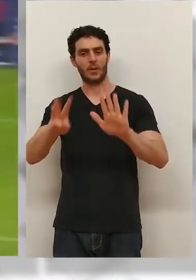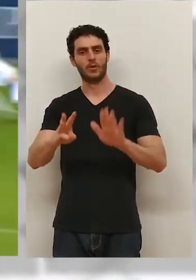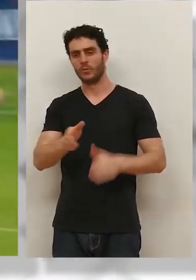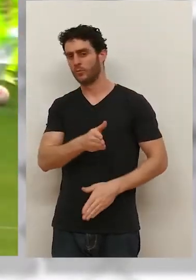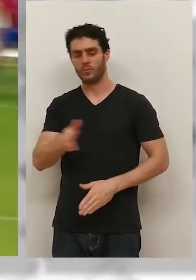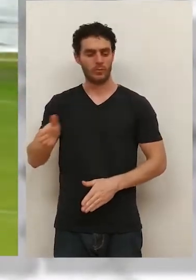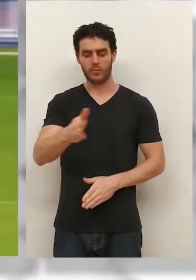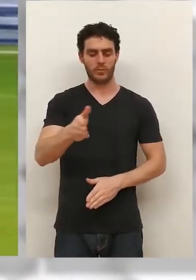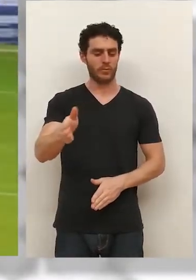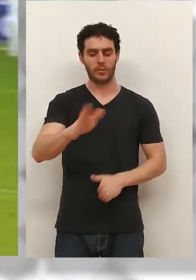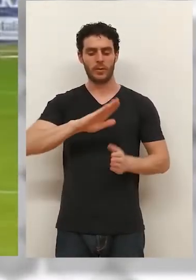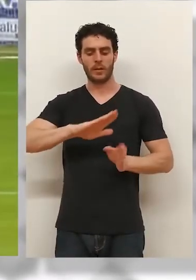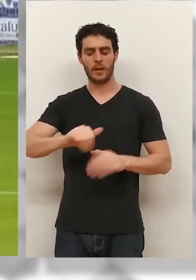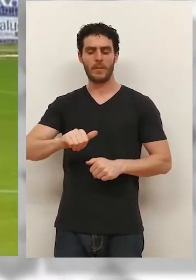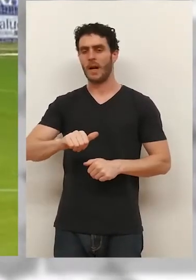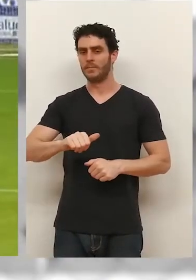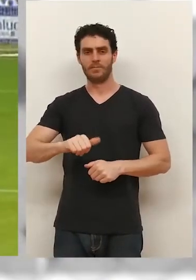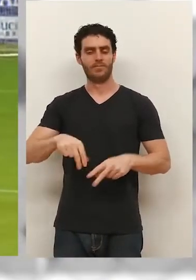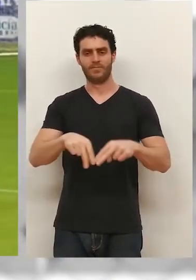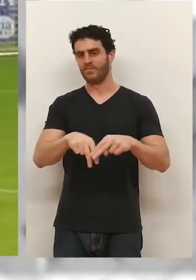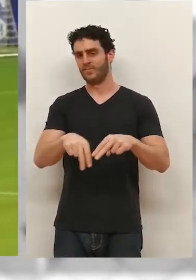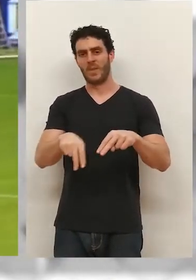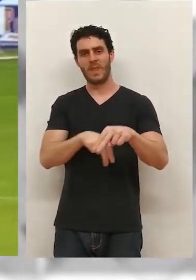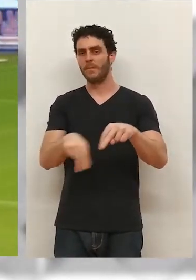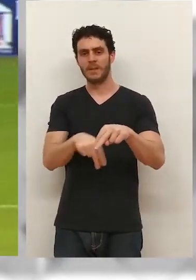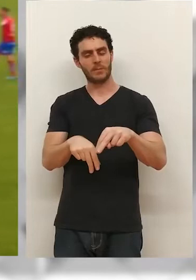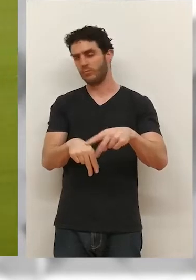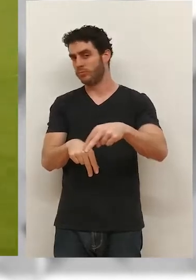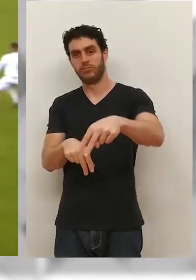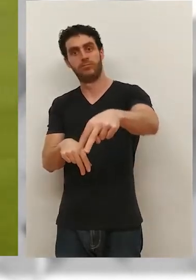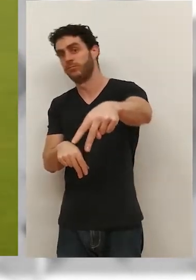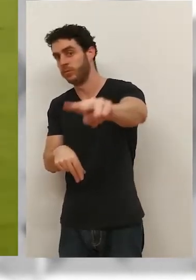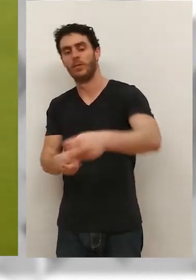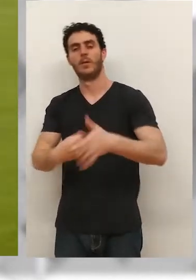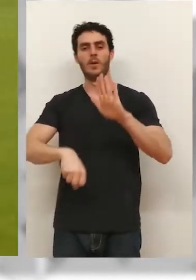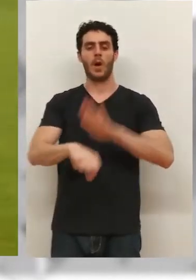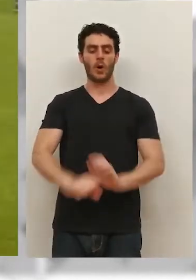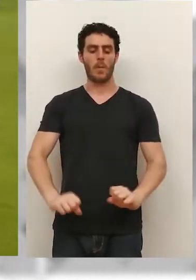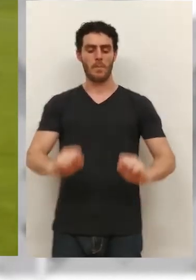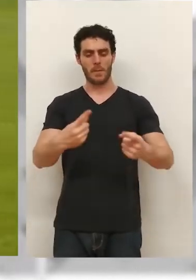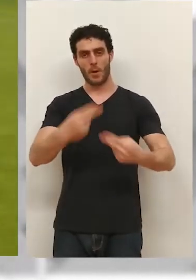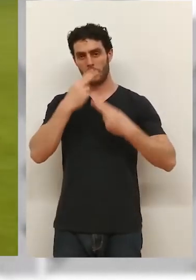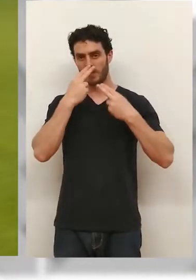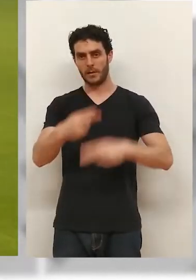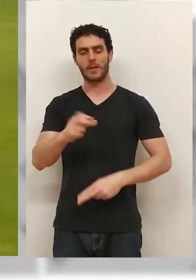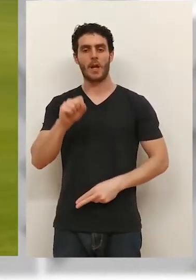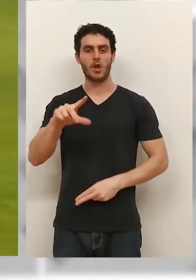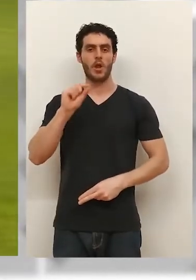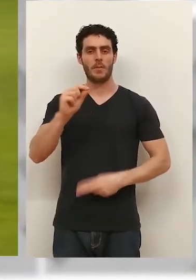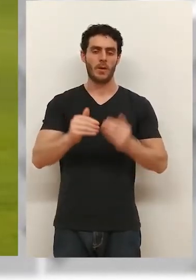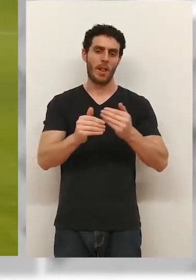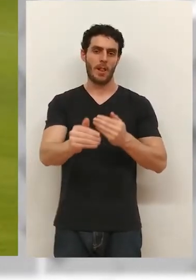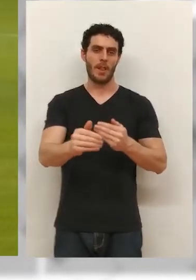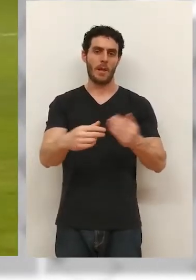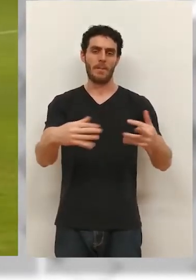ni Manu Ramírez, ni Miguel Ángel Cera consiguieron ver portería. Quien sí lo consiguió fue Rubén Sánchez ya en la segunda mitad.